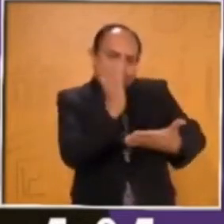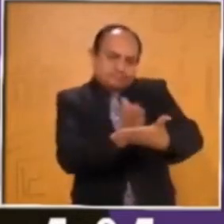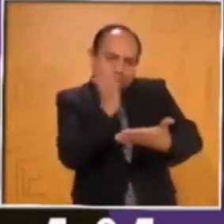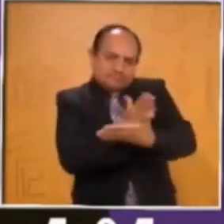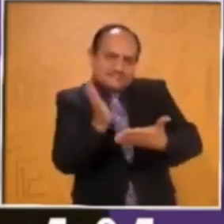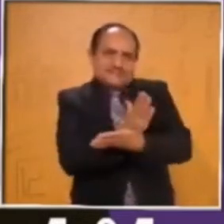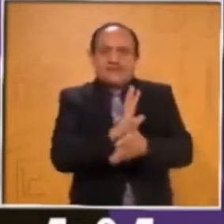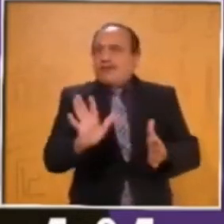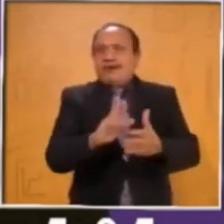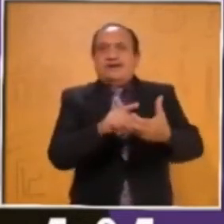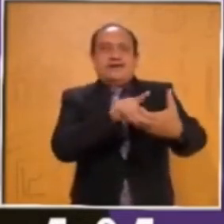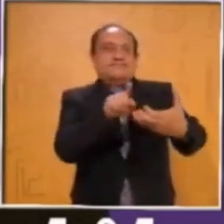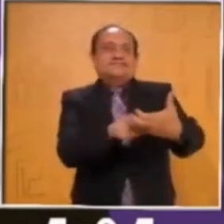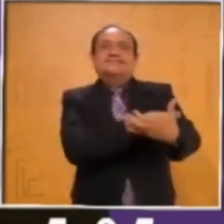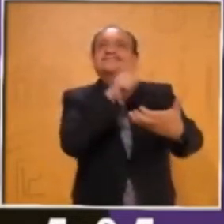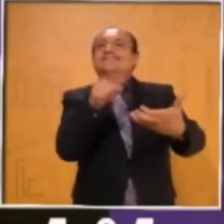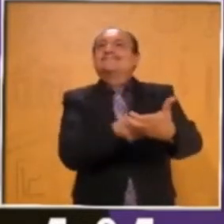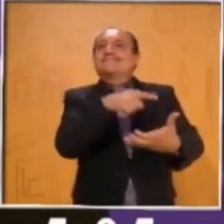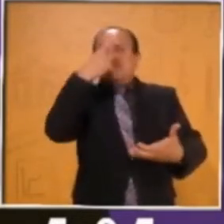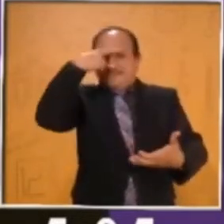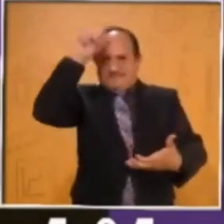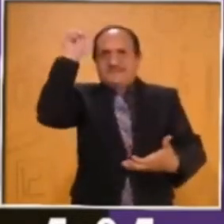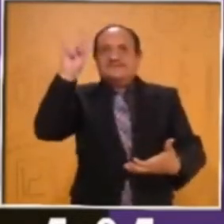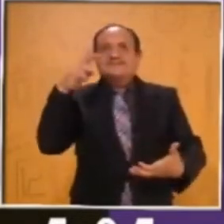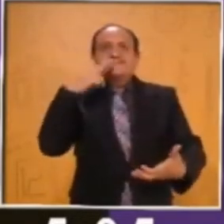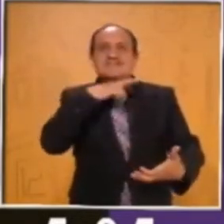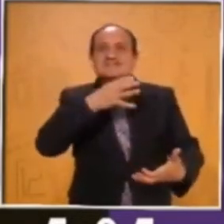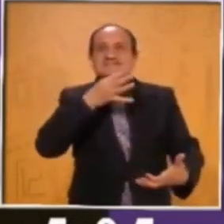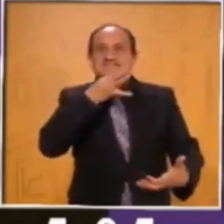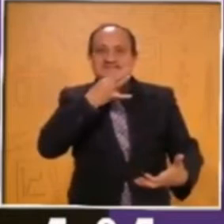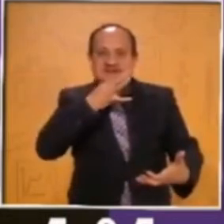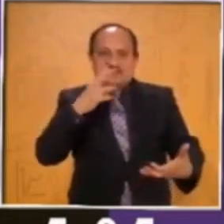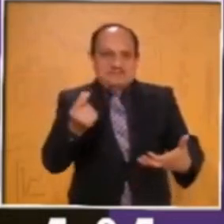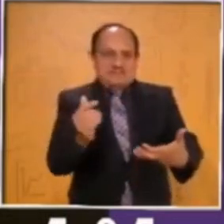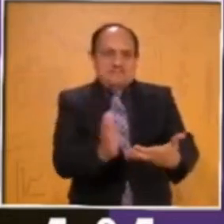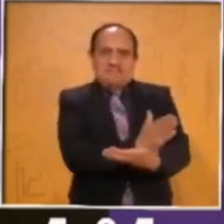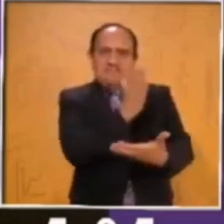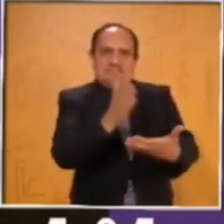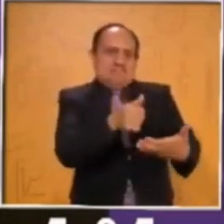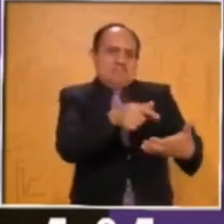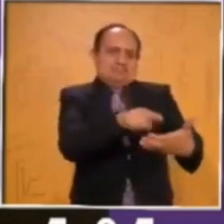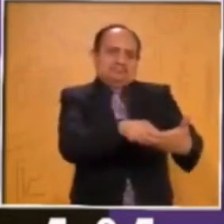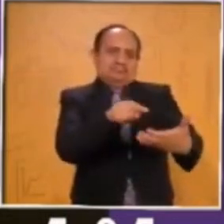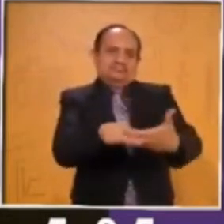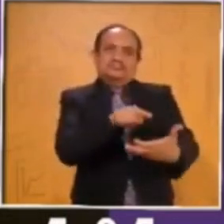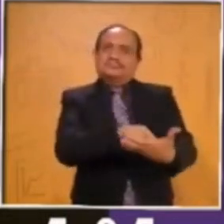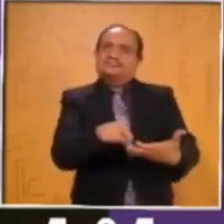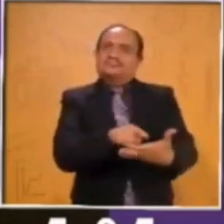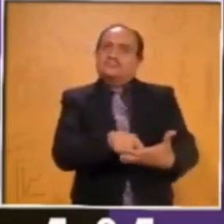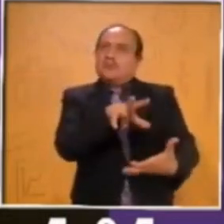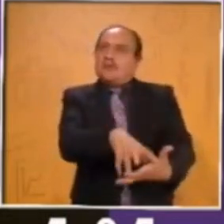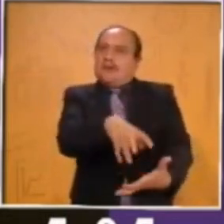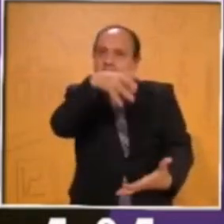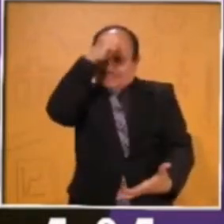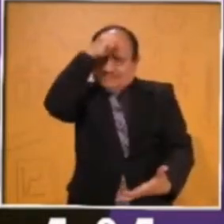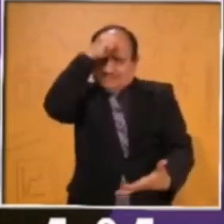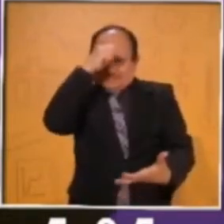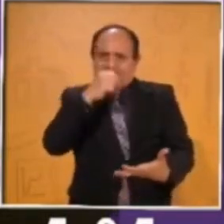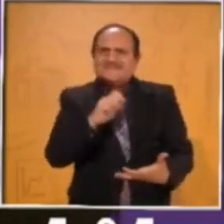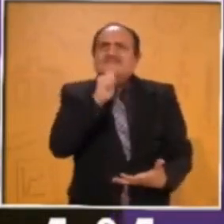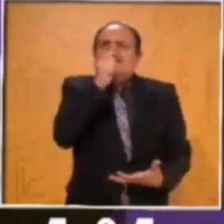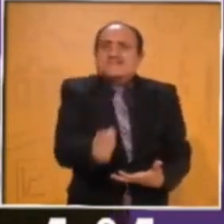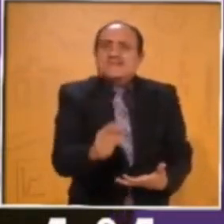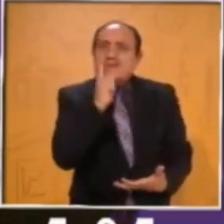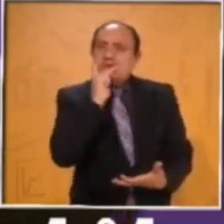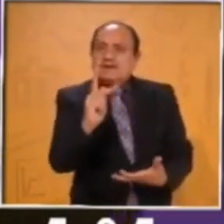tienen en su celular. Más fácil y más rápido. ¿Sí? Es mucho más fácil para ustedes encontrar el significado de una palabra. Es más,